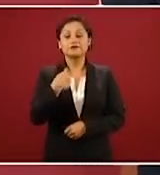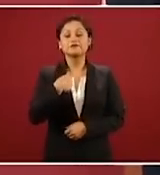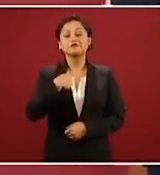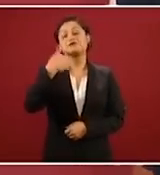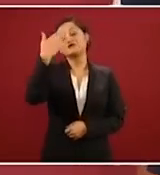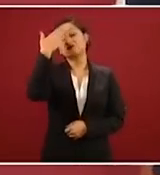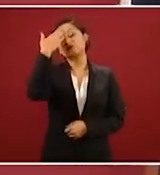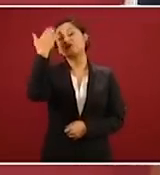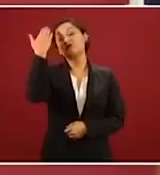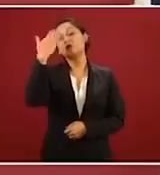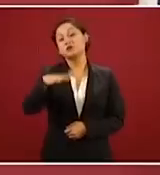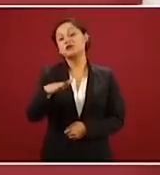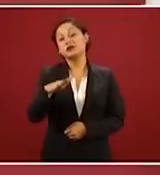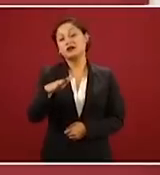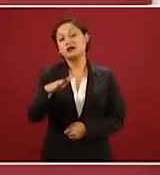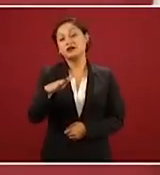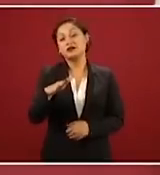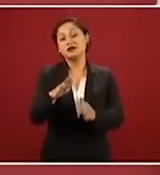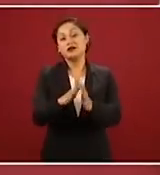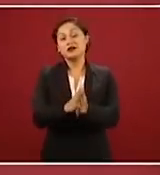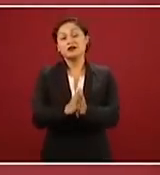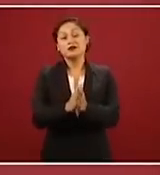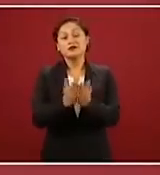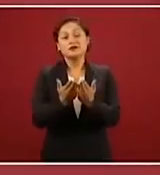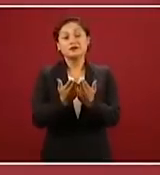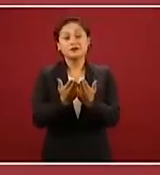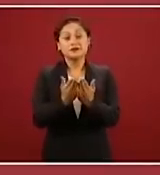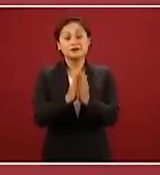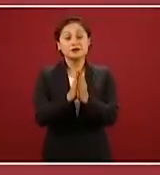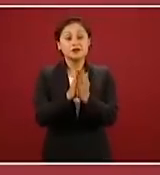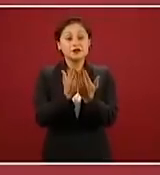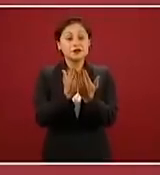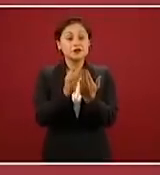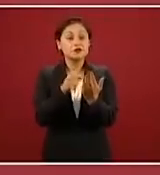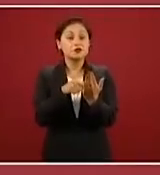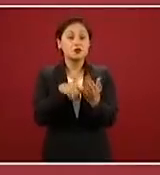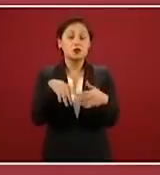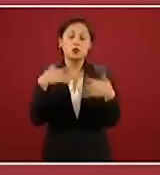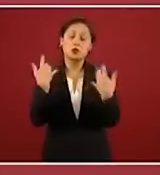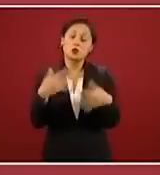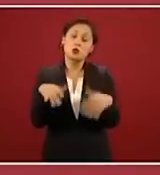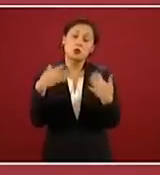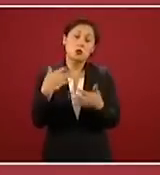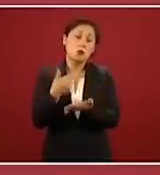del gran beneficio que tienen estos libros.